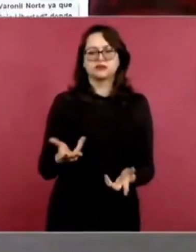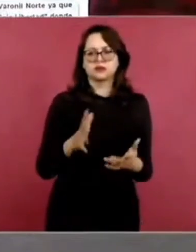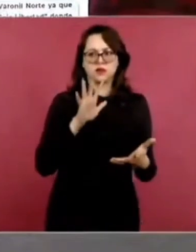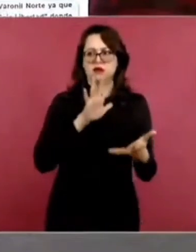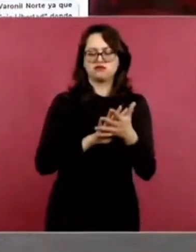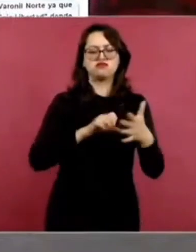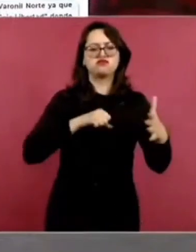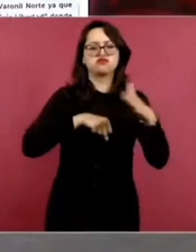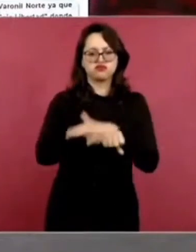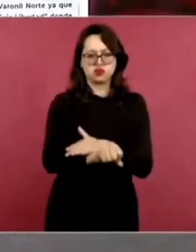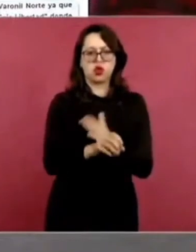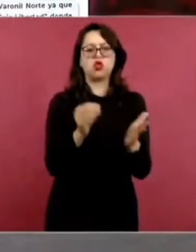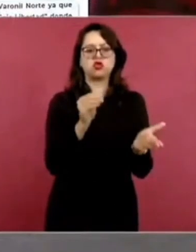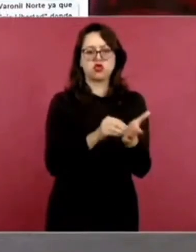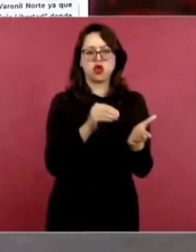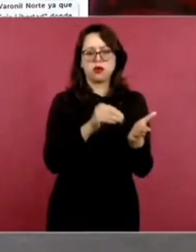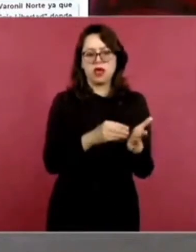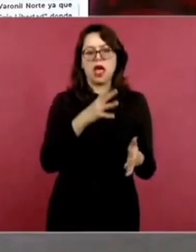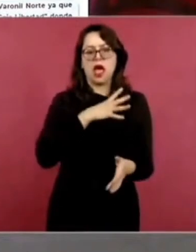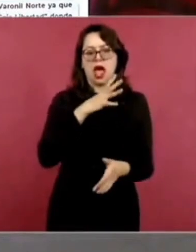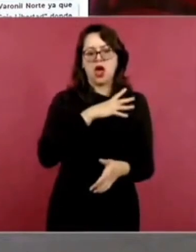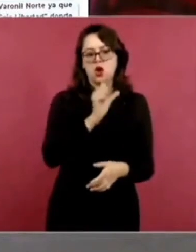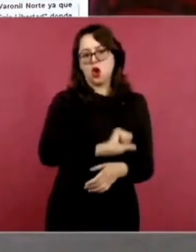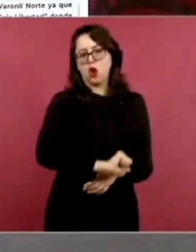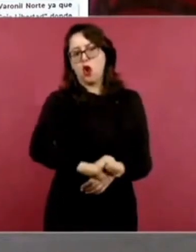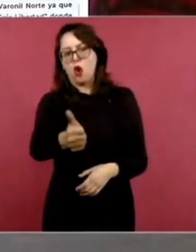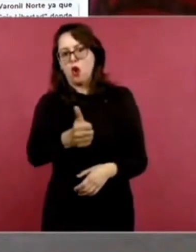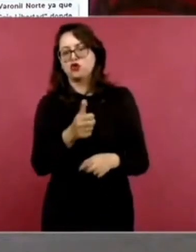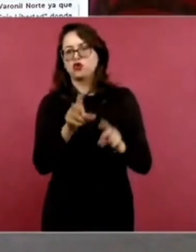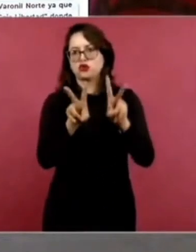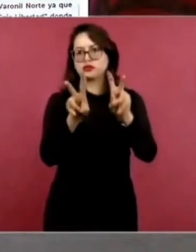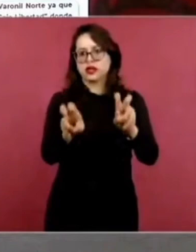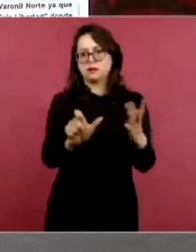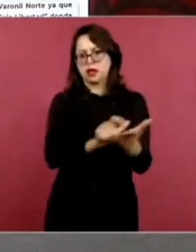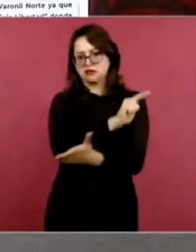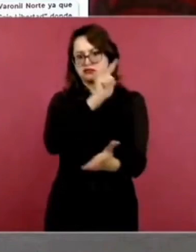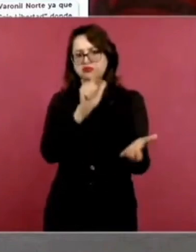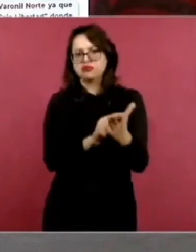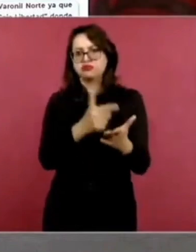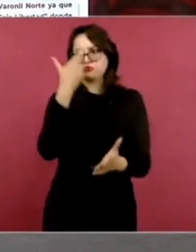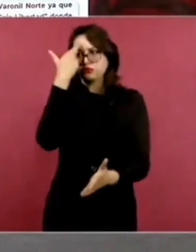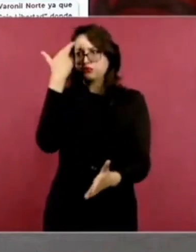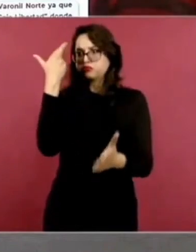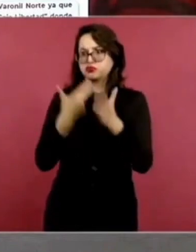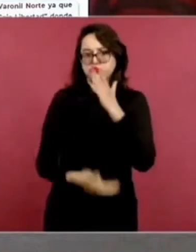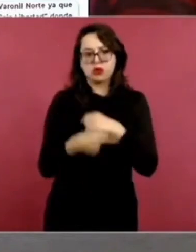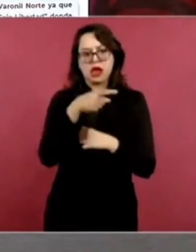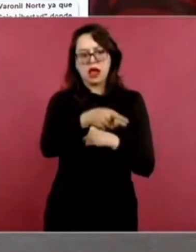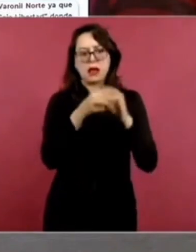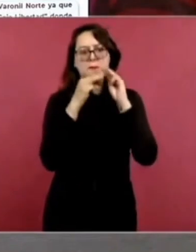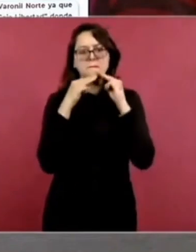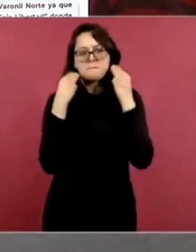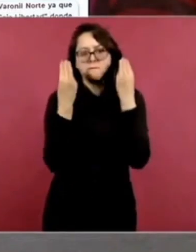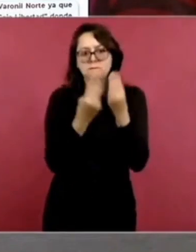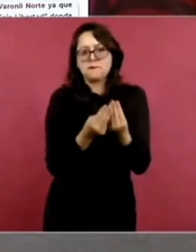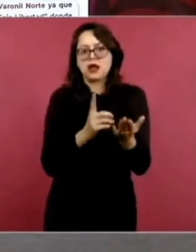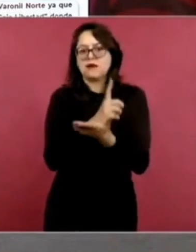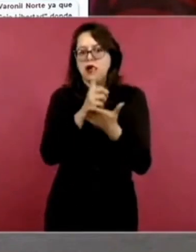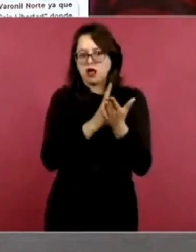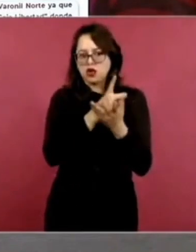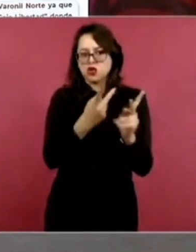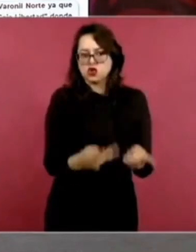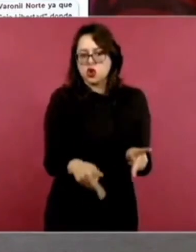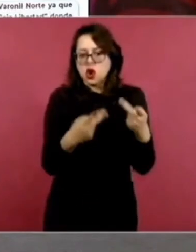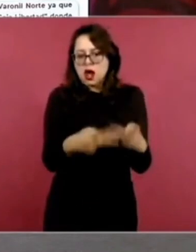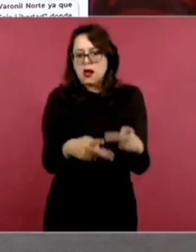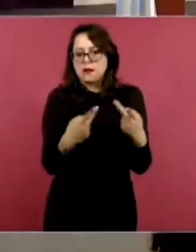oficiosa por el caso de Caja Libertad, donde se le vinculó a proceso por delitos de delincuencia organizada y operaciones